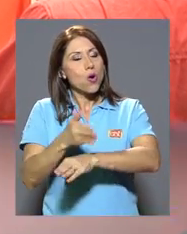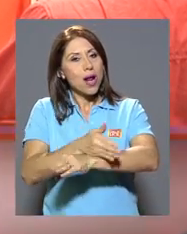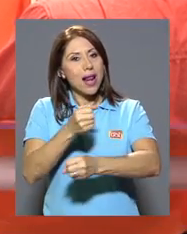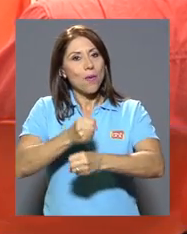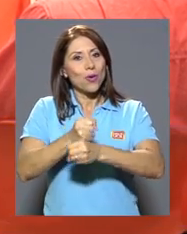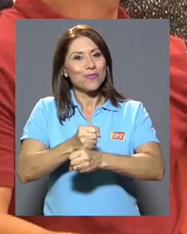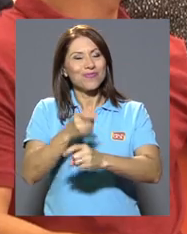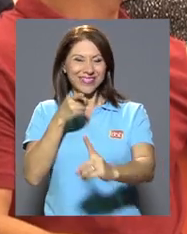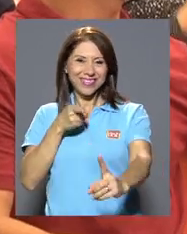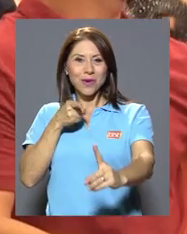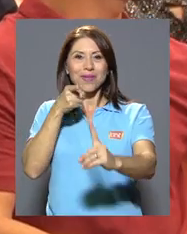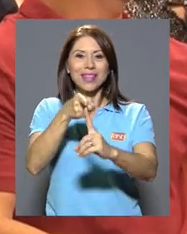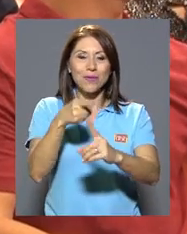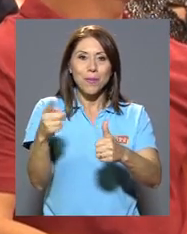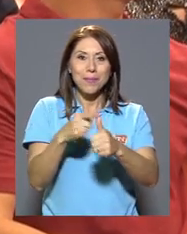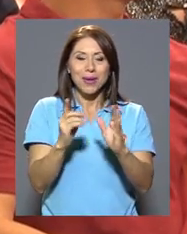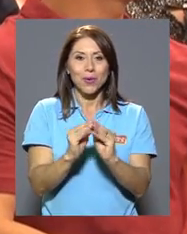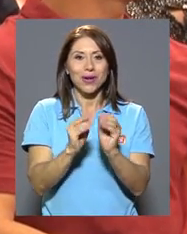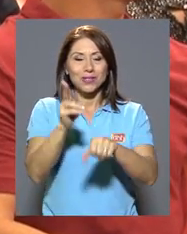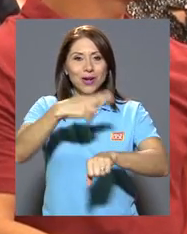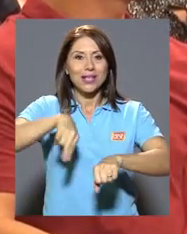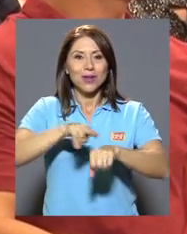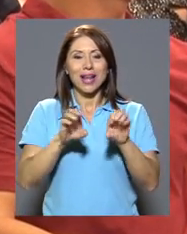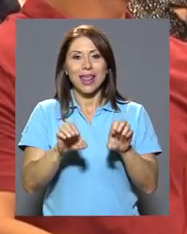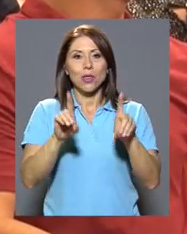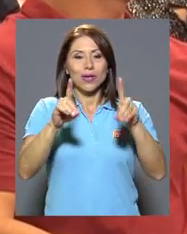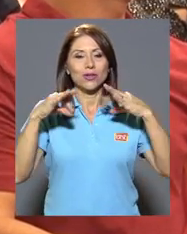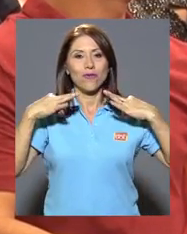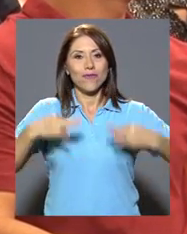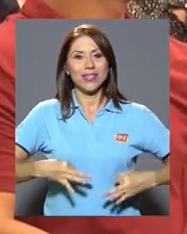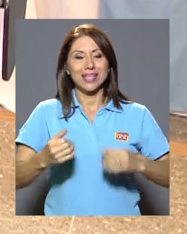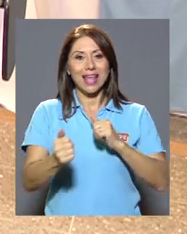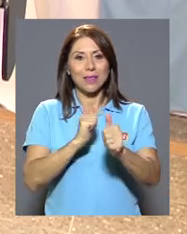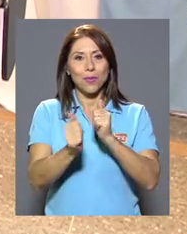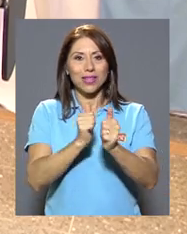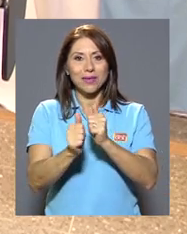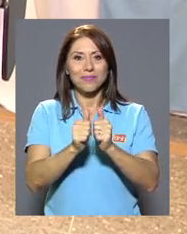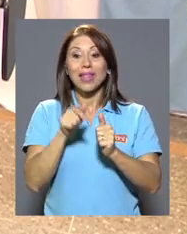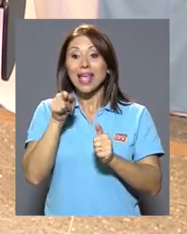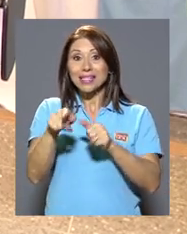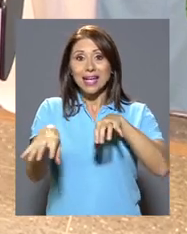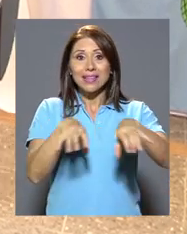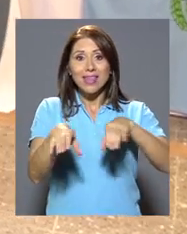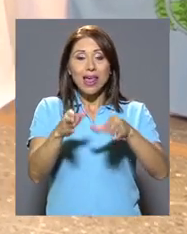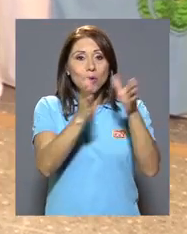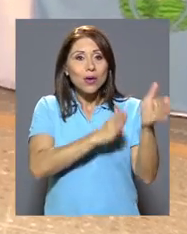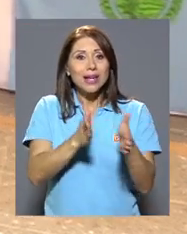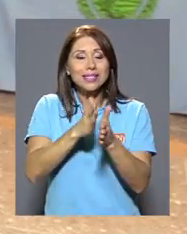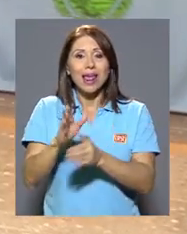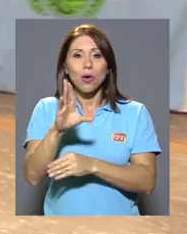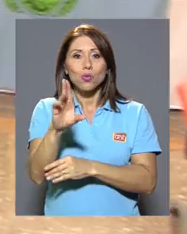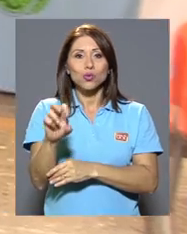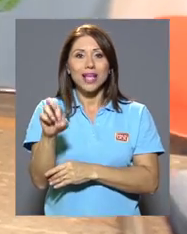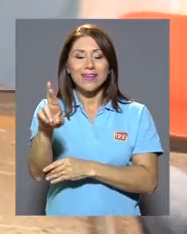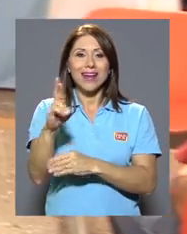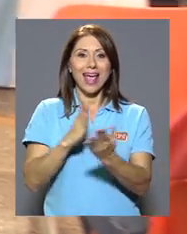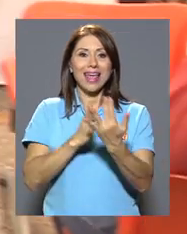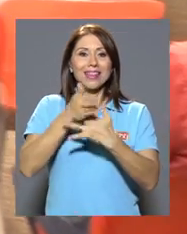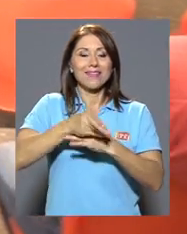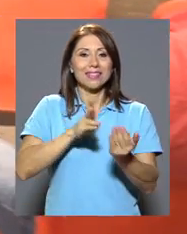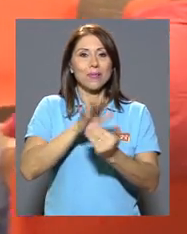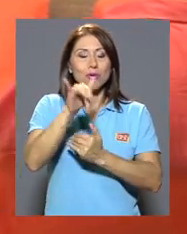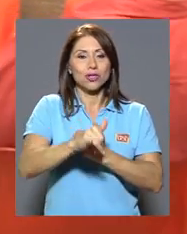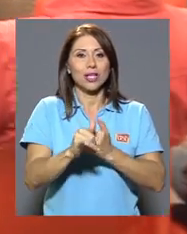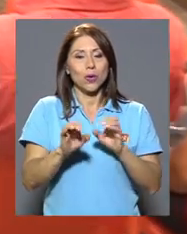Congreso Nacional de Educación Física y Deporte. Esta actividad fue organizada por la UCR a través del proyecto de educación continua para